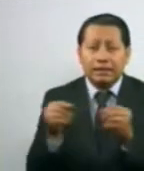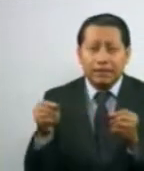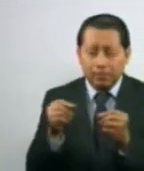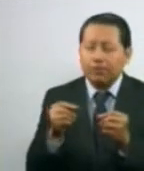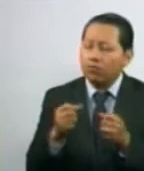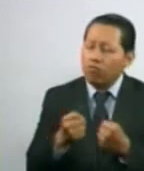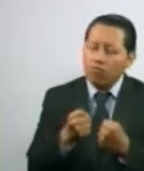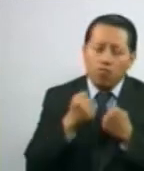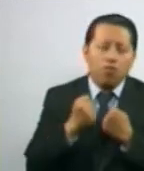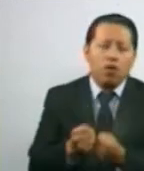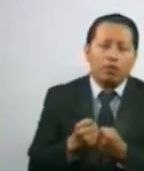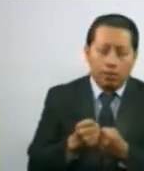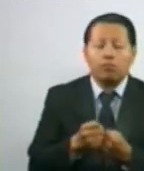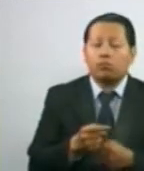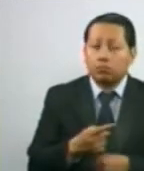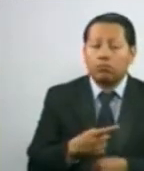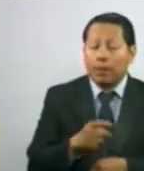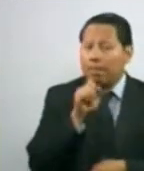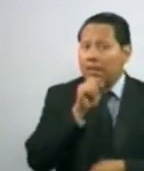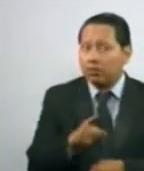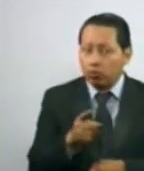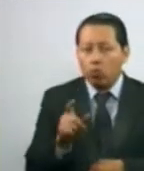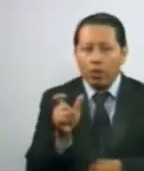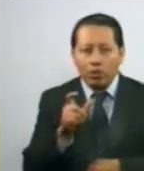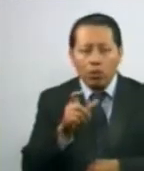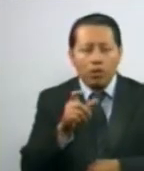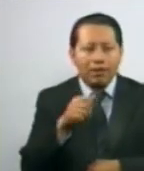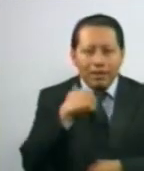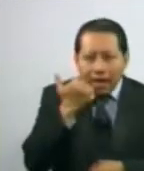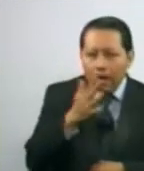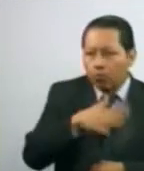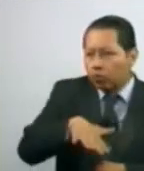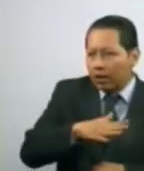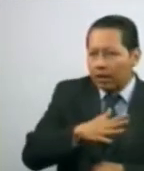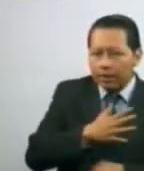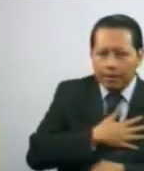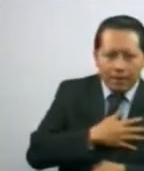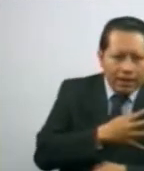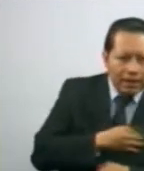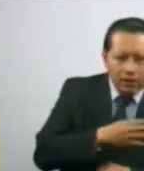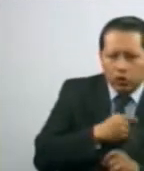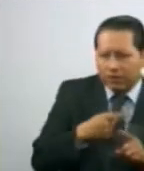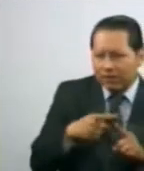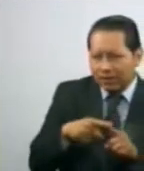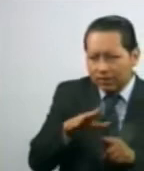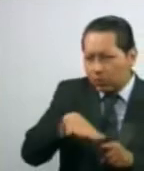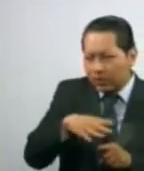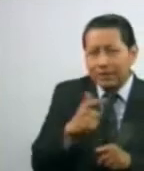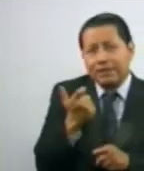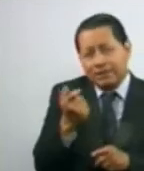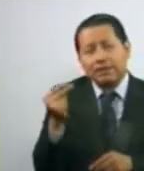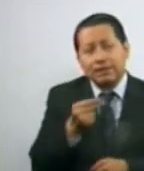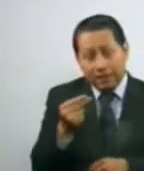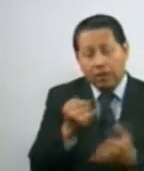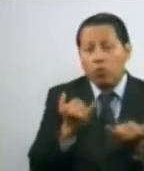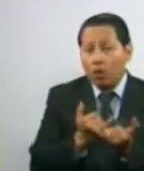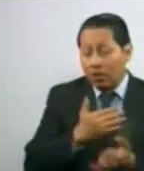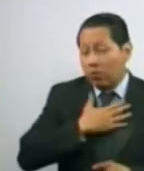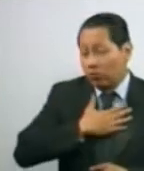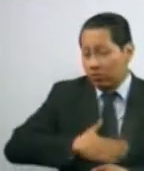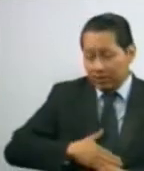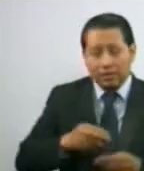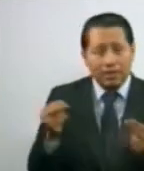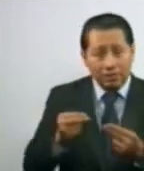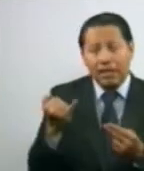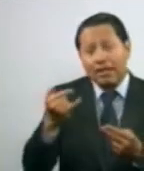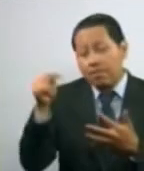Las y los buscadores necesitan recursos para encontrar a sus hijas, atención inmediata para acceder a la justicia expedita y